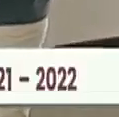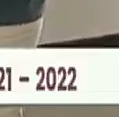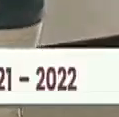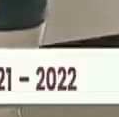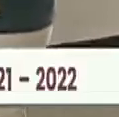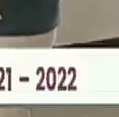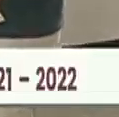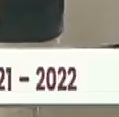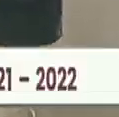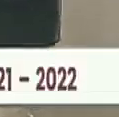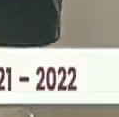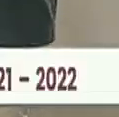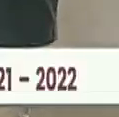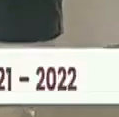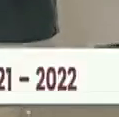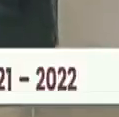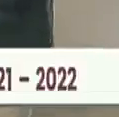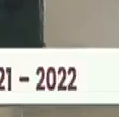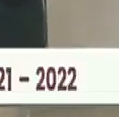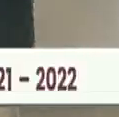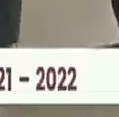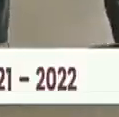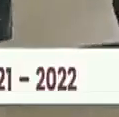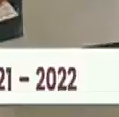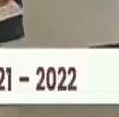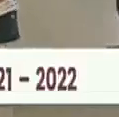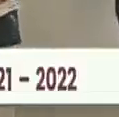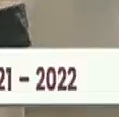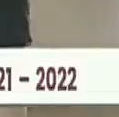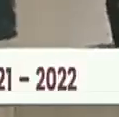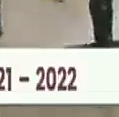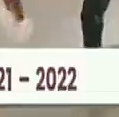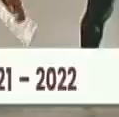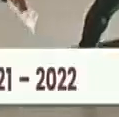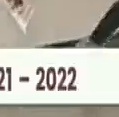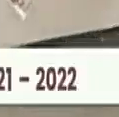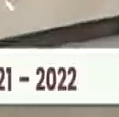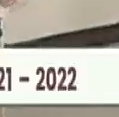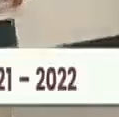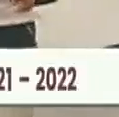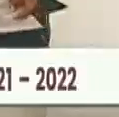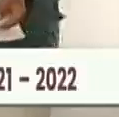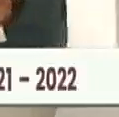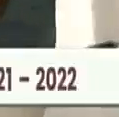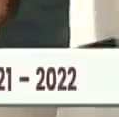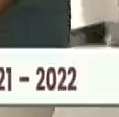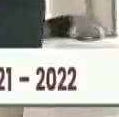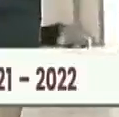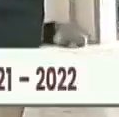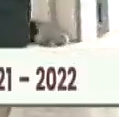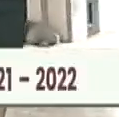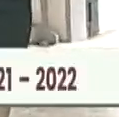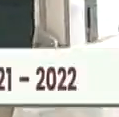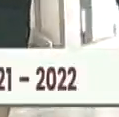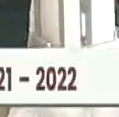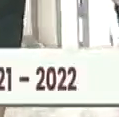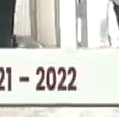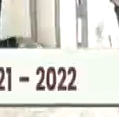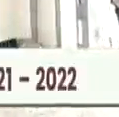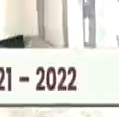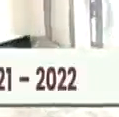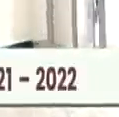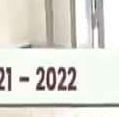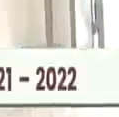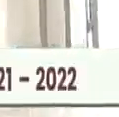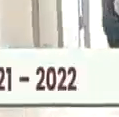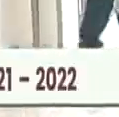muy contenta con ustedes de esto que estamos viendo. Es el ánimo de reencontrarse con los amigos y con las amigas. Sí, aquí también estamos muy